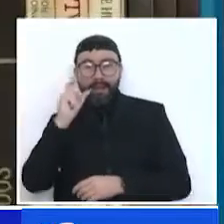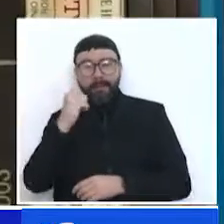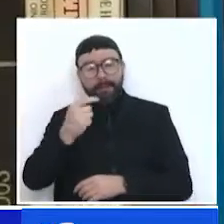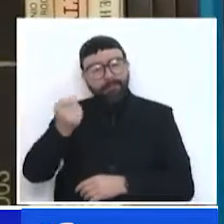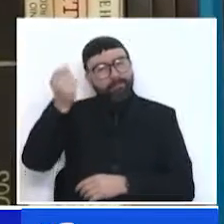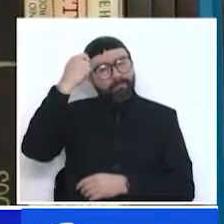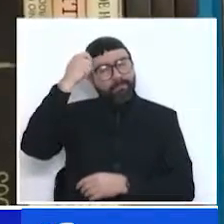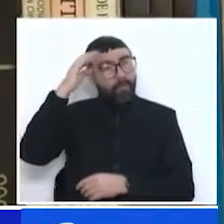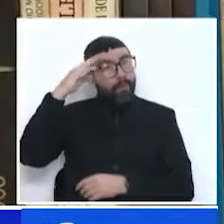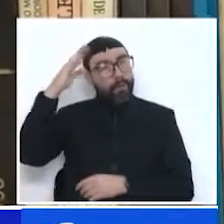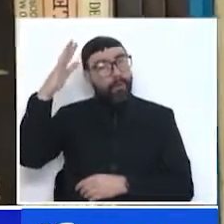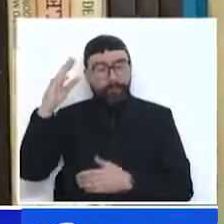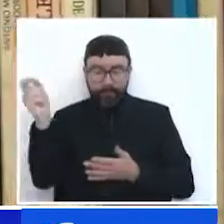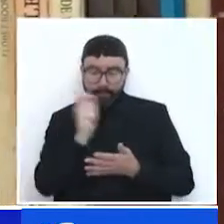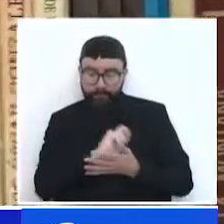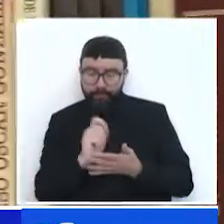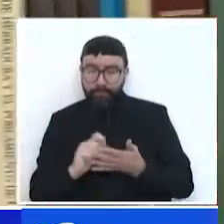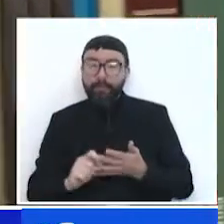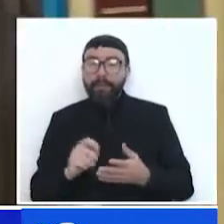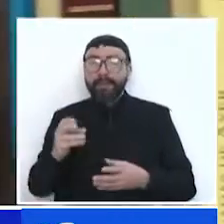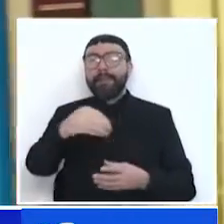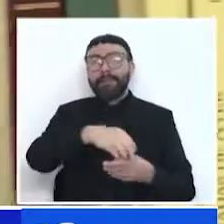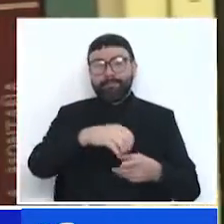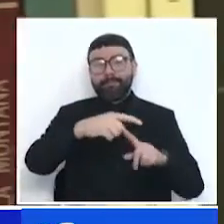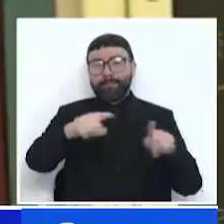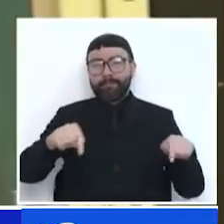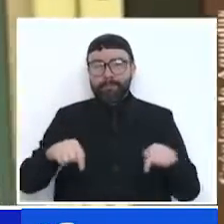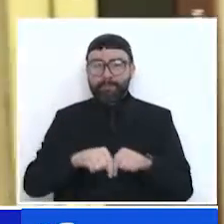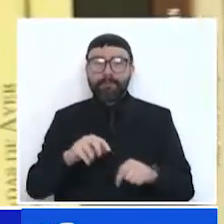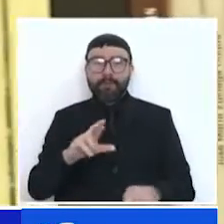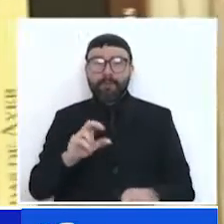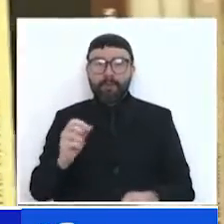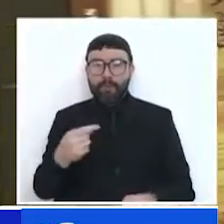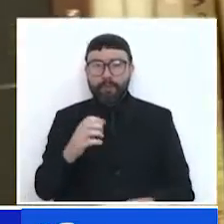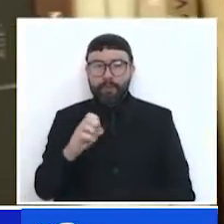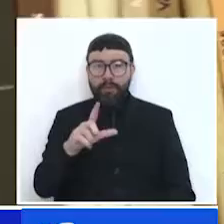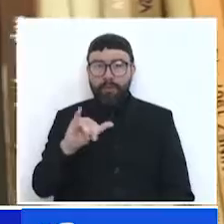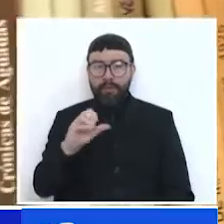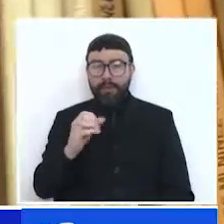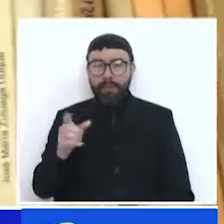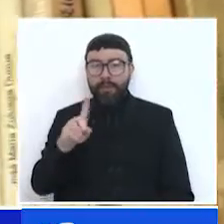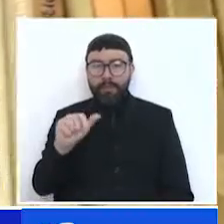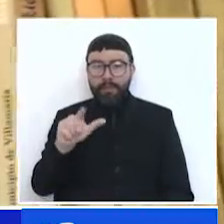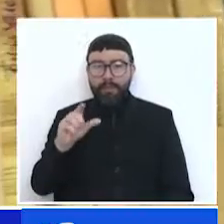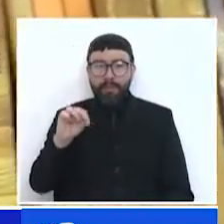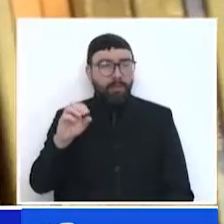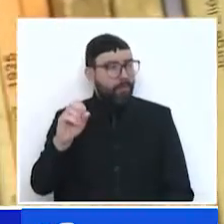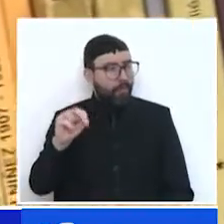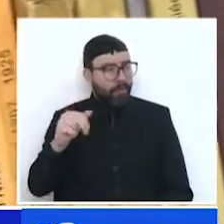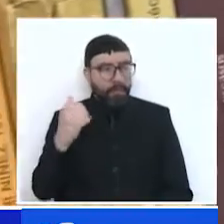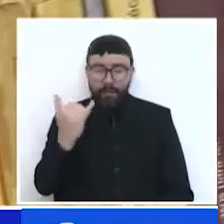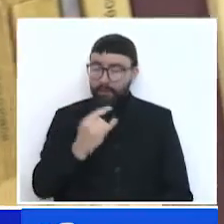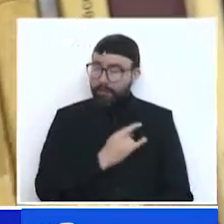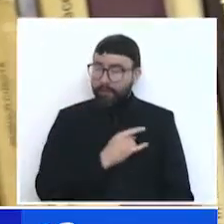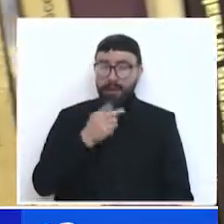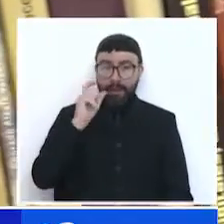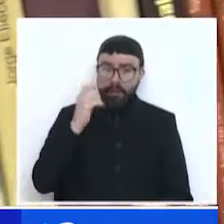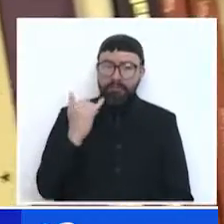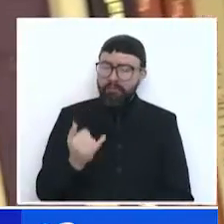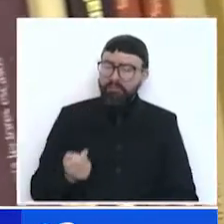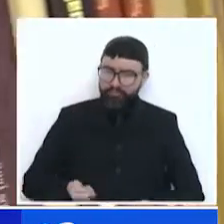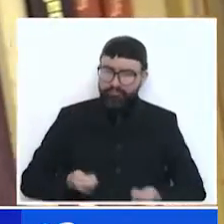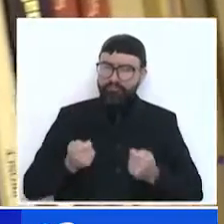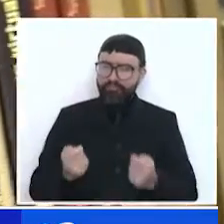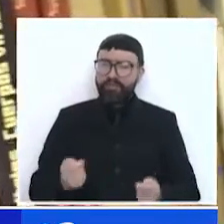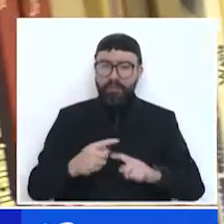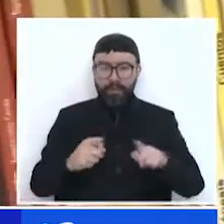Centro Cultural Universitario Rogelio Salmona de la Universidad de Caldas. La Secretaría de Cultura entregó en custodia la Sala de